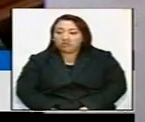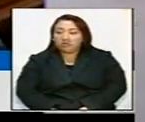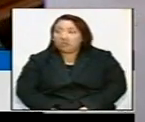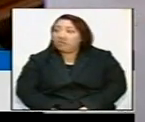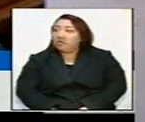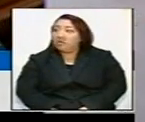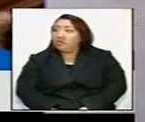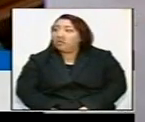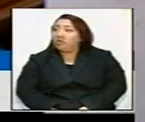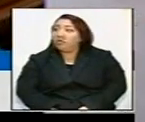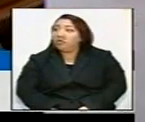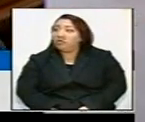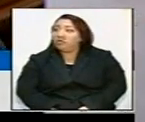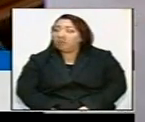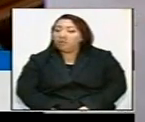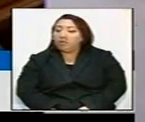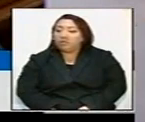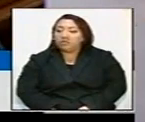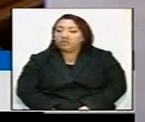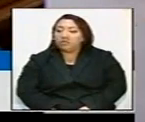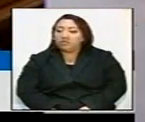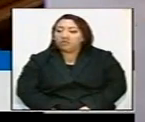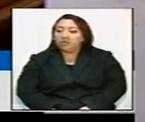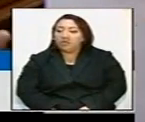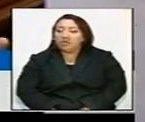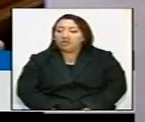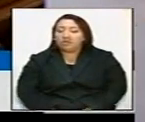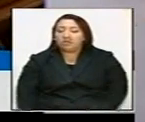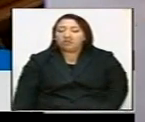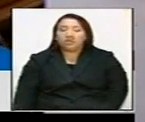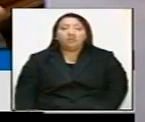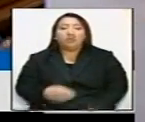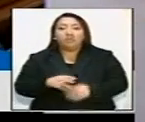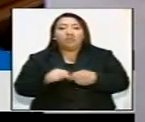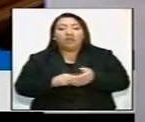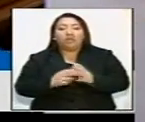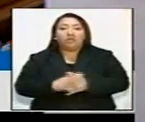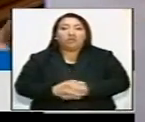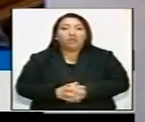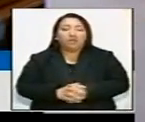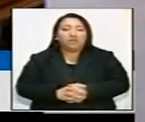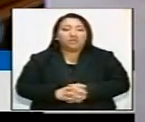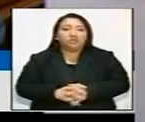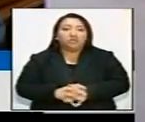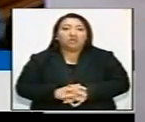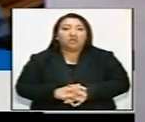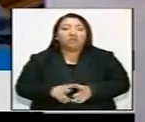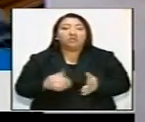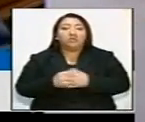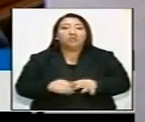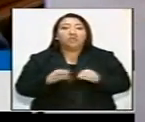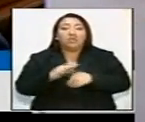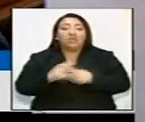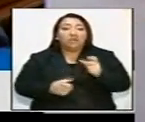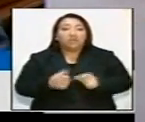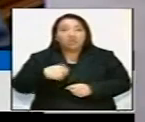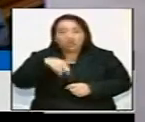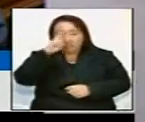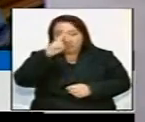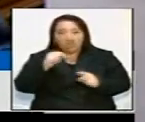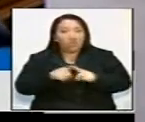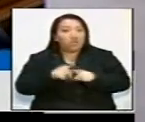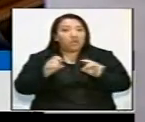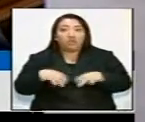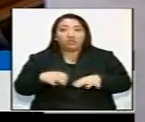que dejó de depender de la minería como único motor de crecimiento. El Perú, al igual que Australia, es un